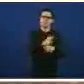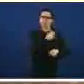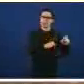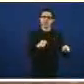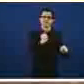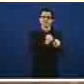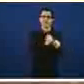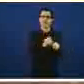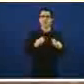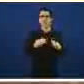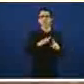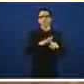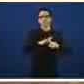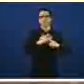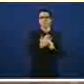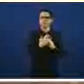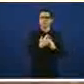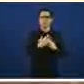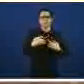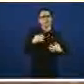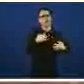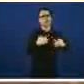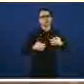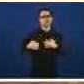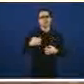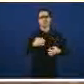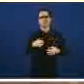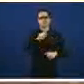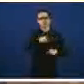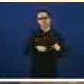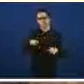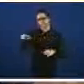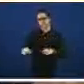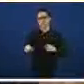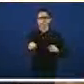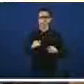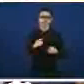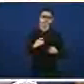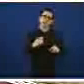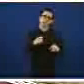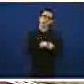vivindo Unha situación Desesperada Non os defraude Tamén vostede Señor Núñez Feijó Moitas gracias